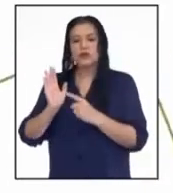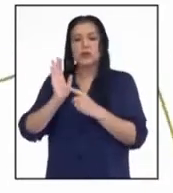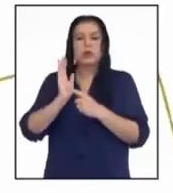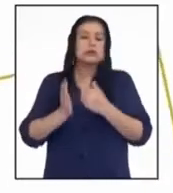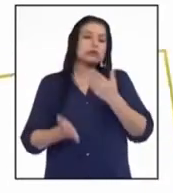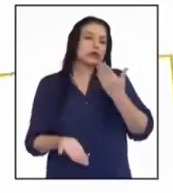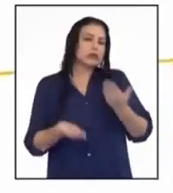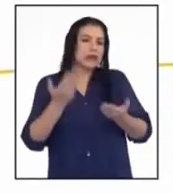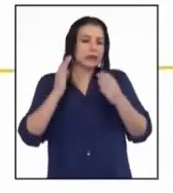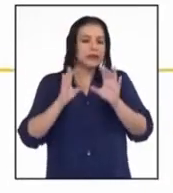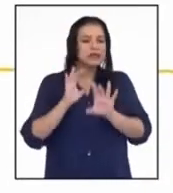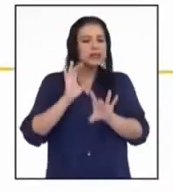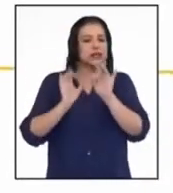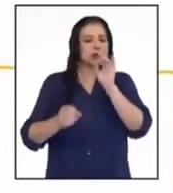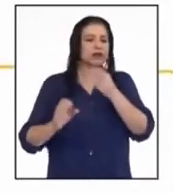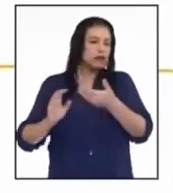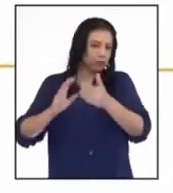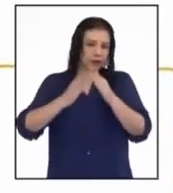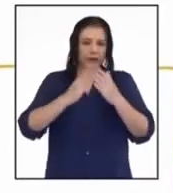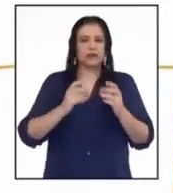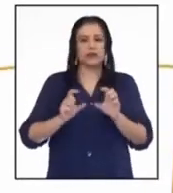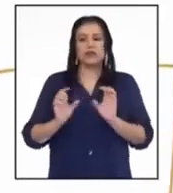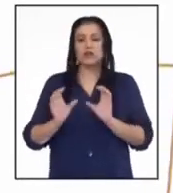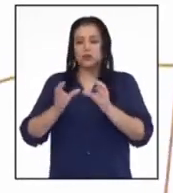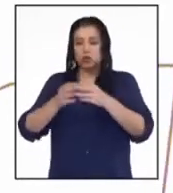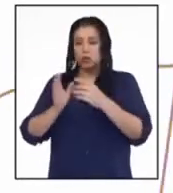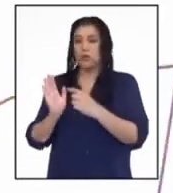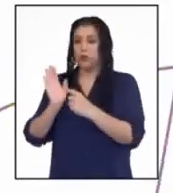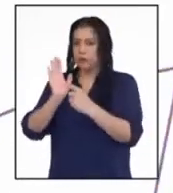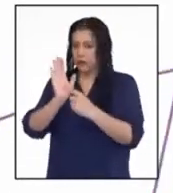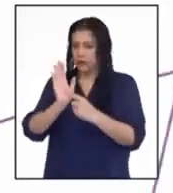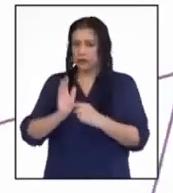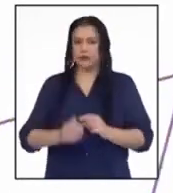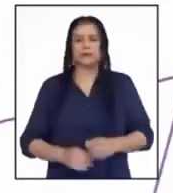probabilístico identificando poblaciones y muestras.